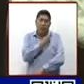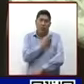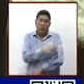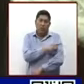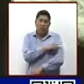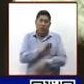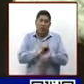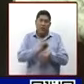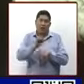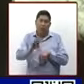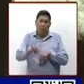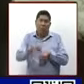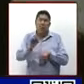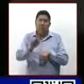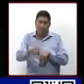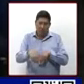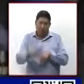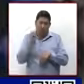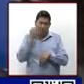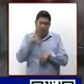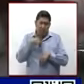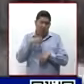la noticia de que fue ella violada.